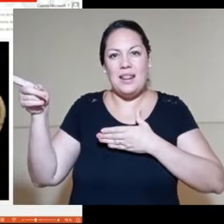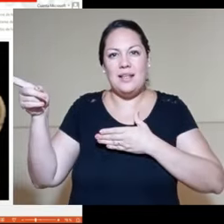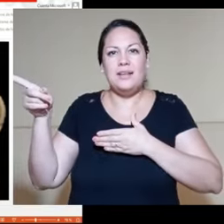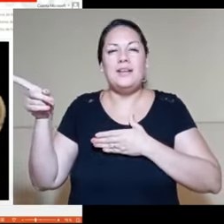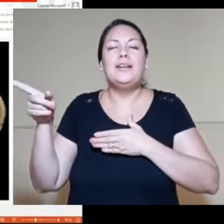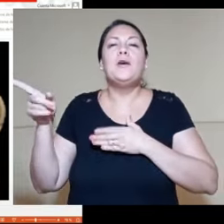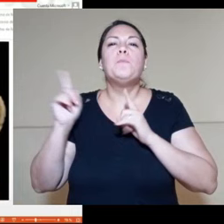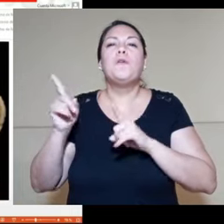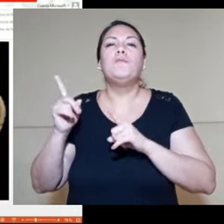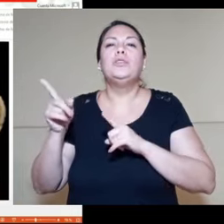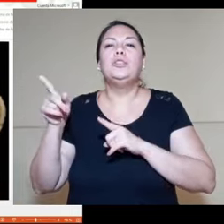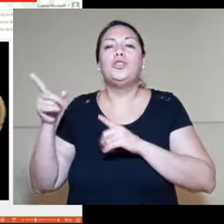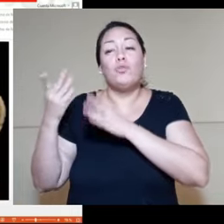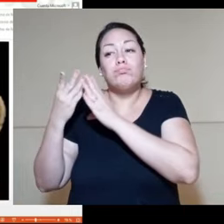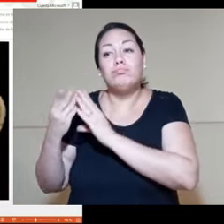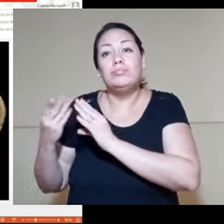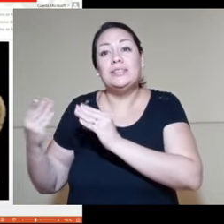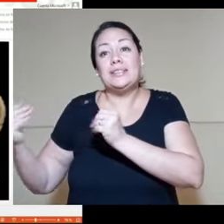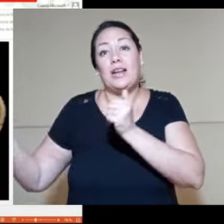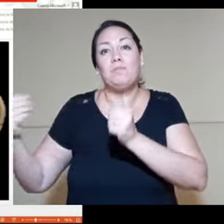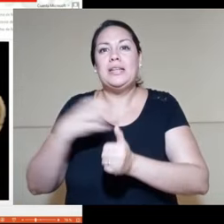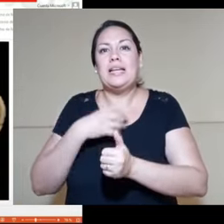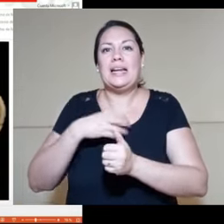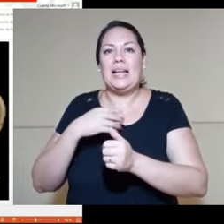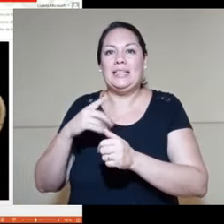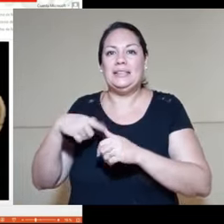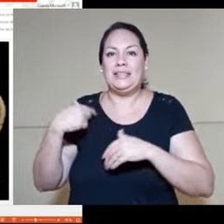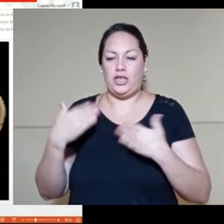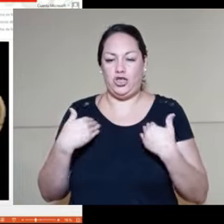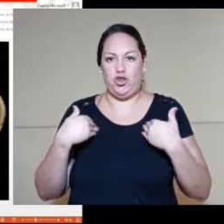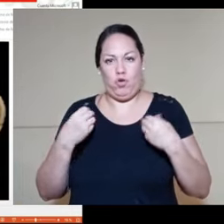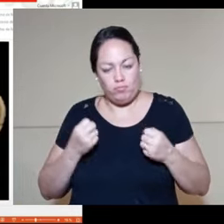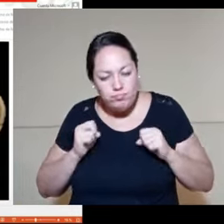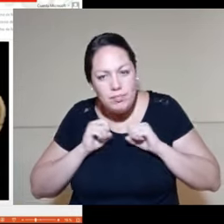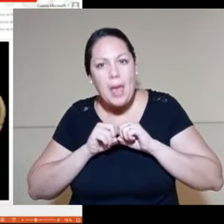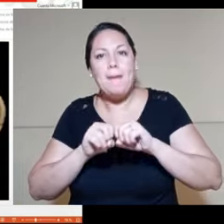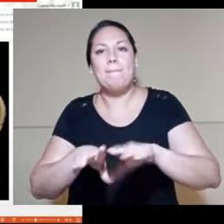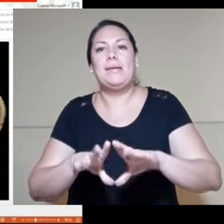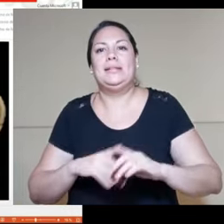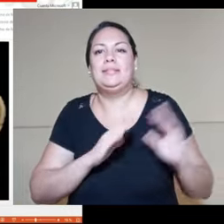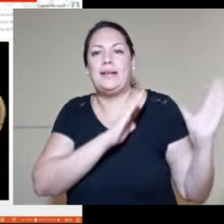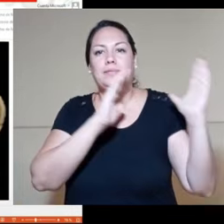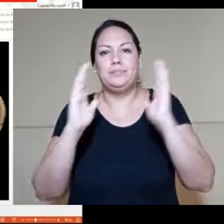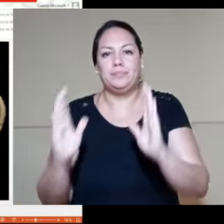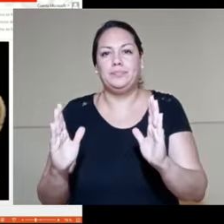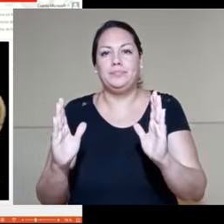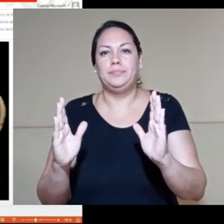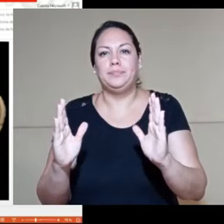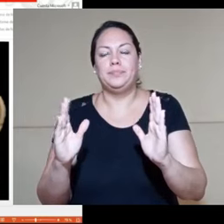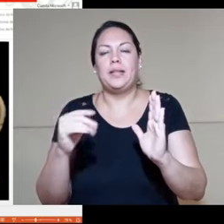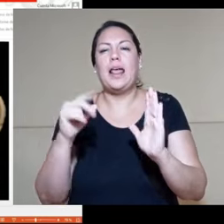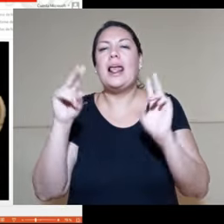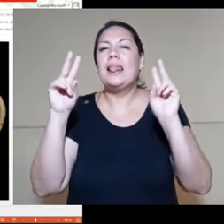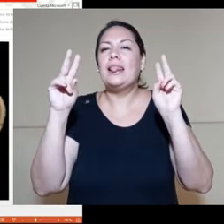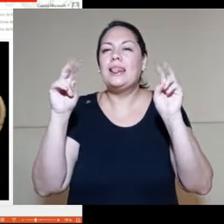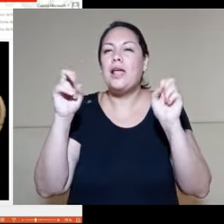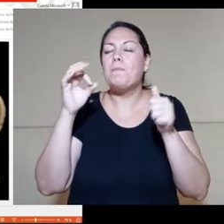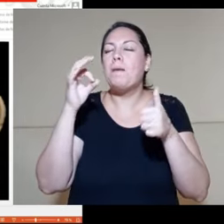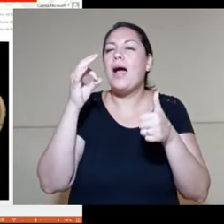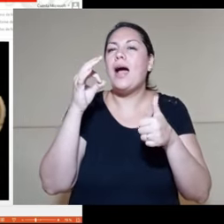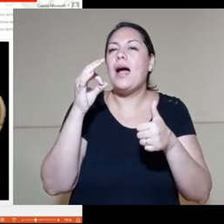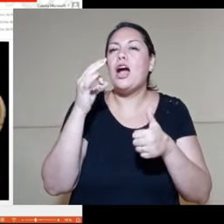profesor. Y ahí él escuché que les decía una vez que él termine la parte que él va a dar hoy.